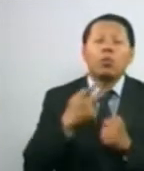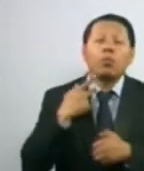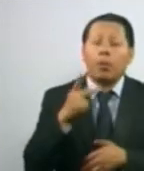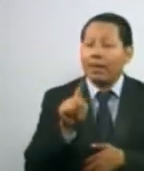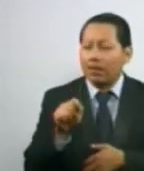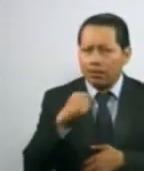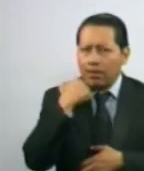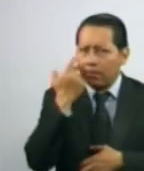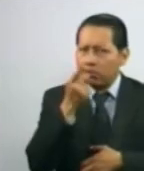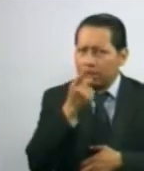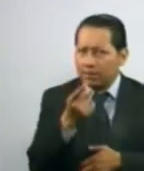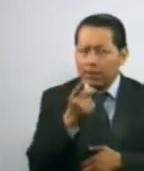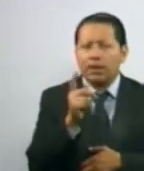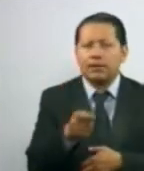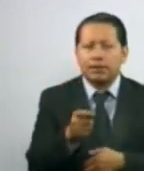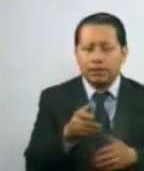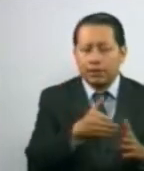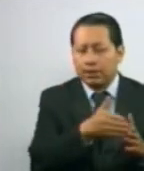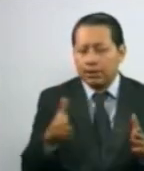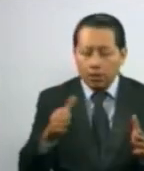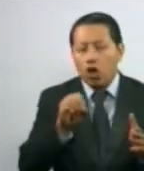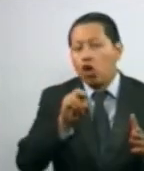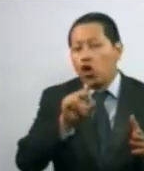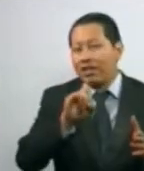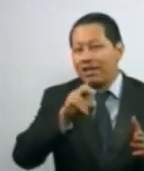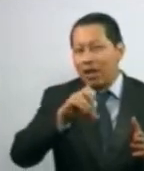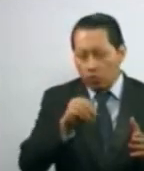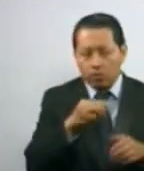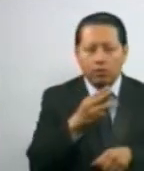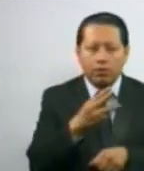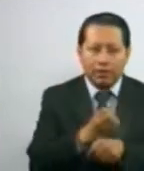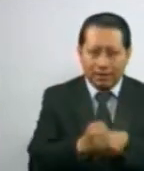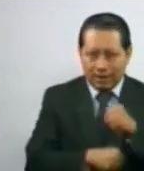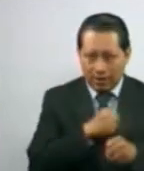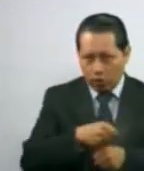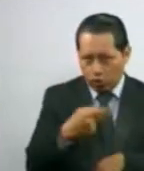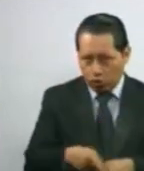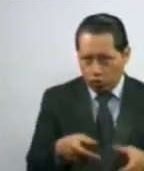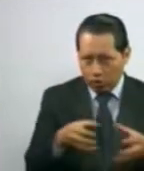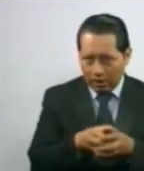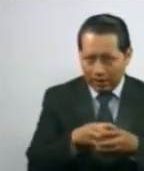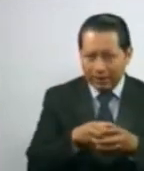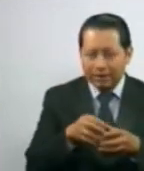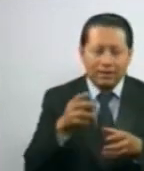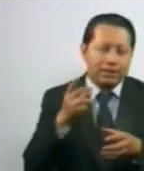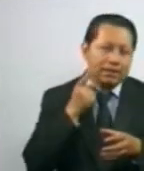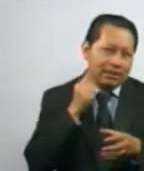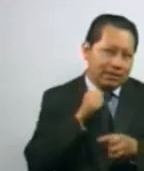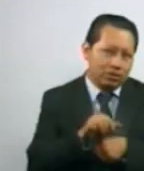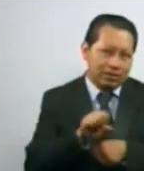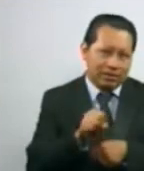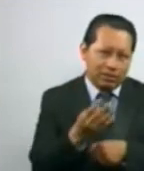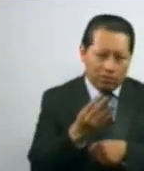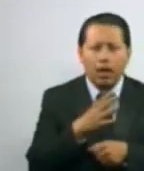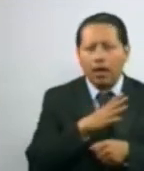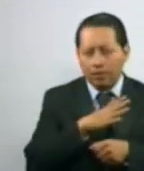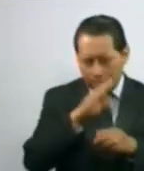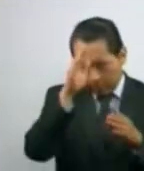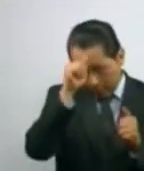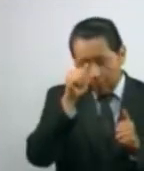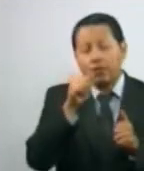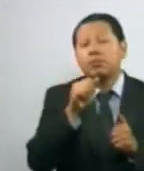Trabajo queremos destacar que durante el primer periodo ordinario del tercer año de esta legislatura aprobamos el Acuerdo de Escazú, por lo